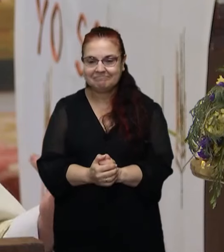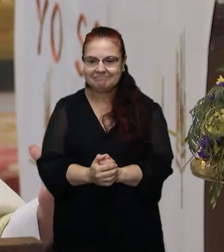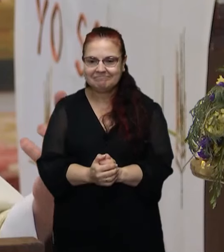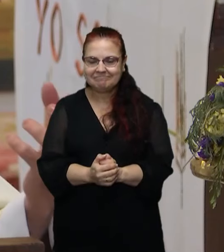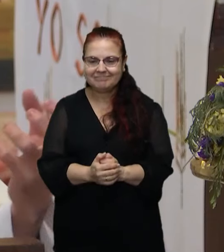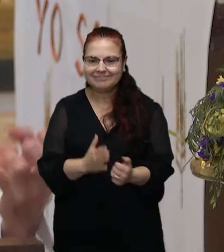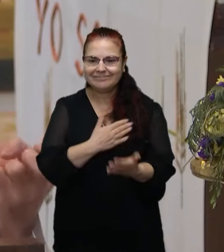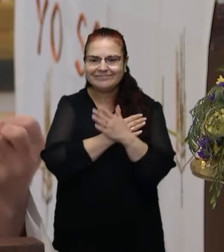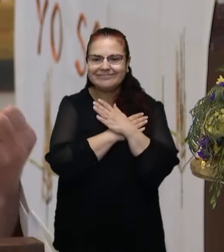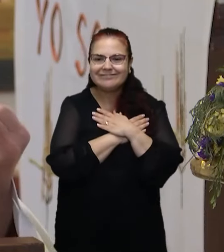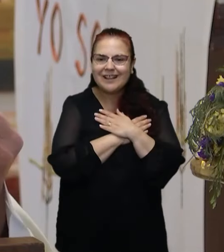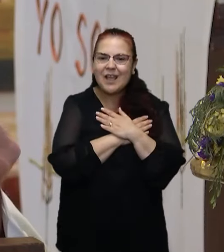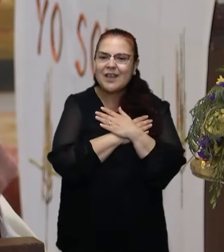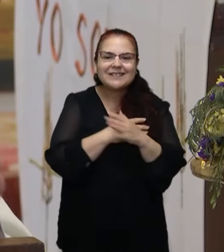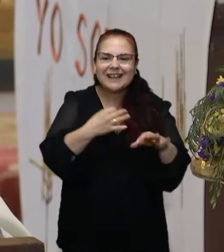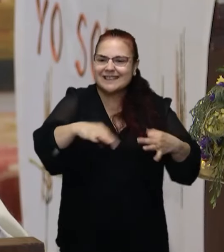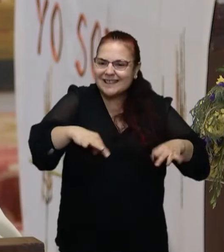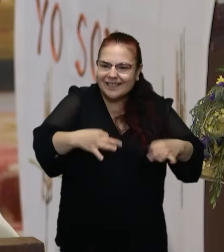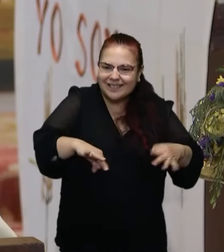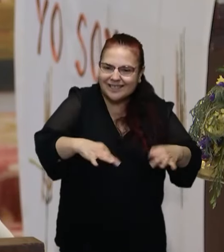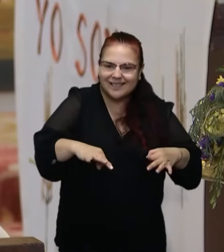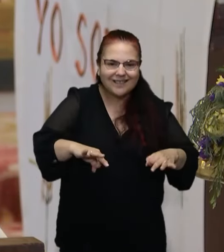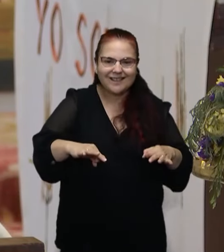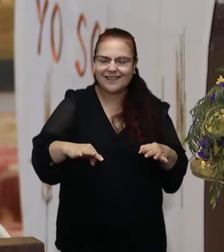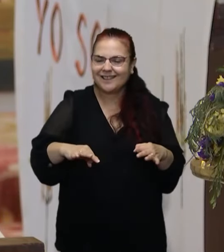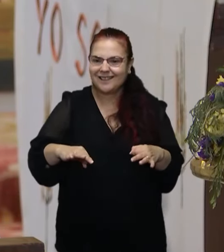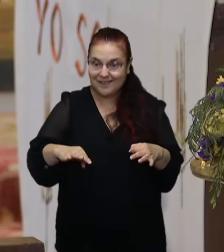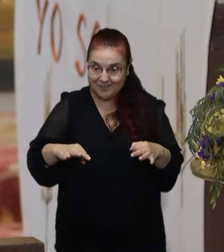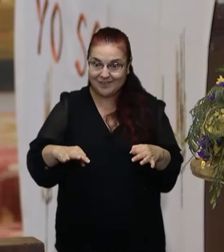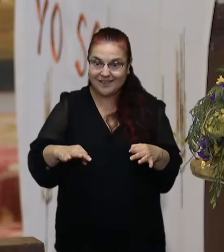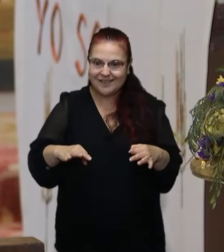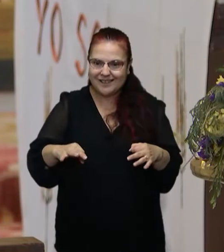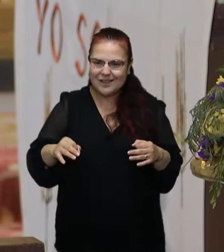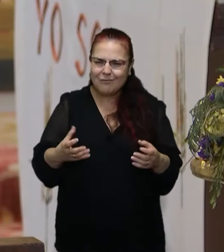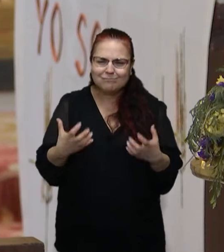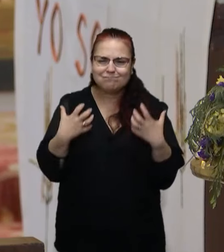humildad completa, perfecciona, embellece,